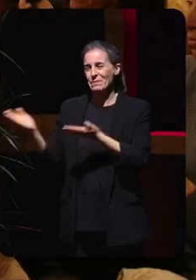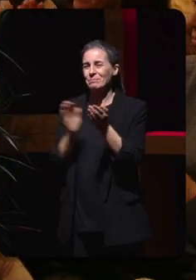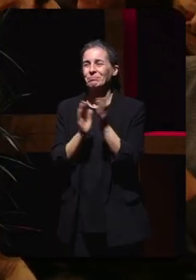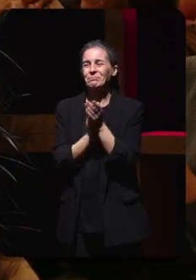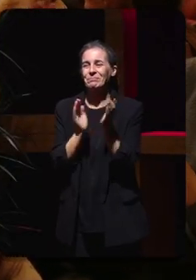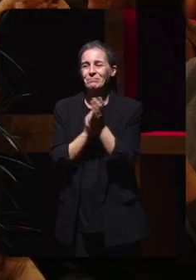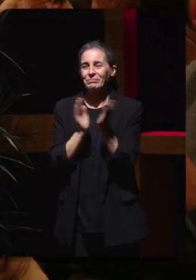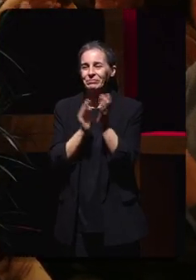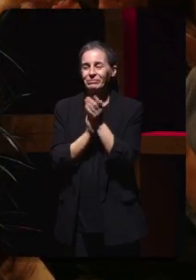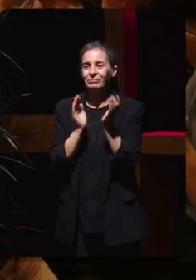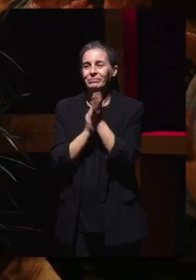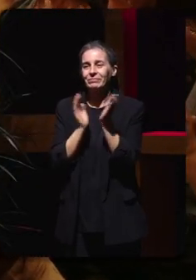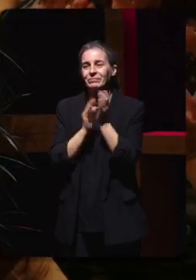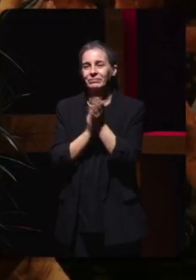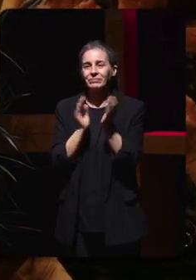Gracias.